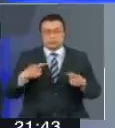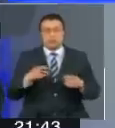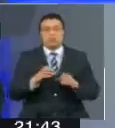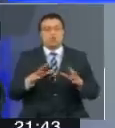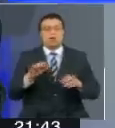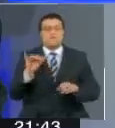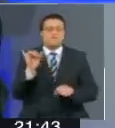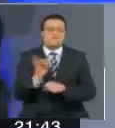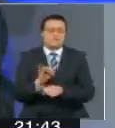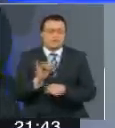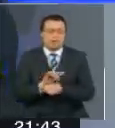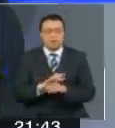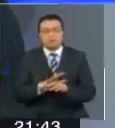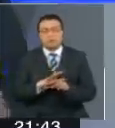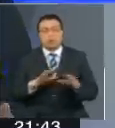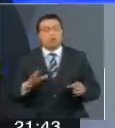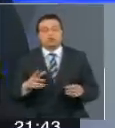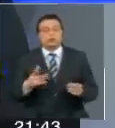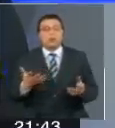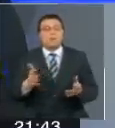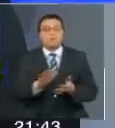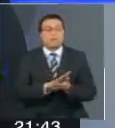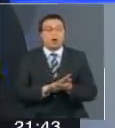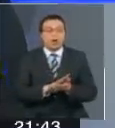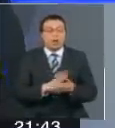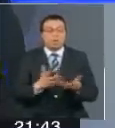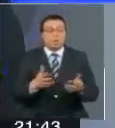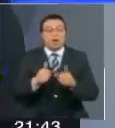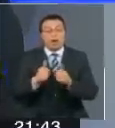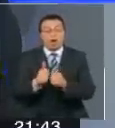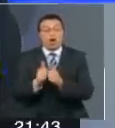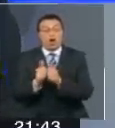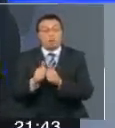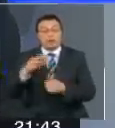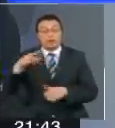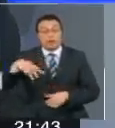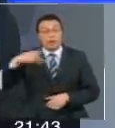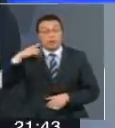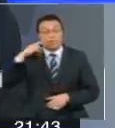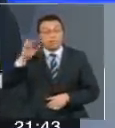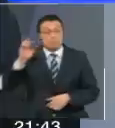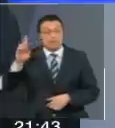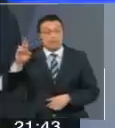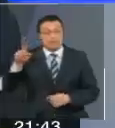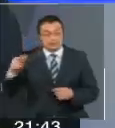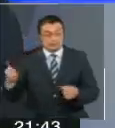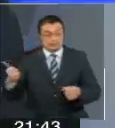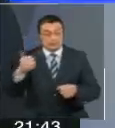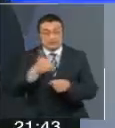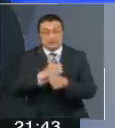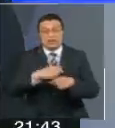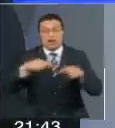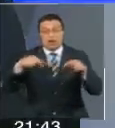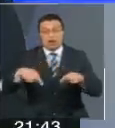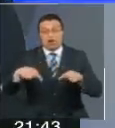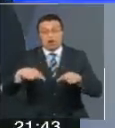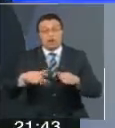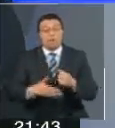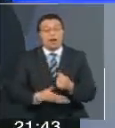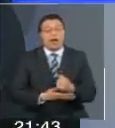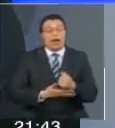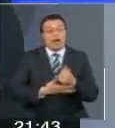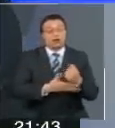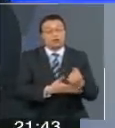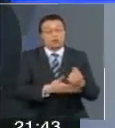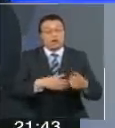tan falsas como que la compañera mirista que llegó hoy para colaborar con